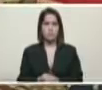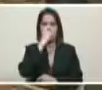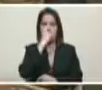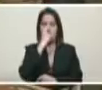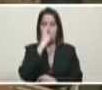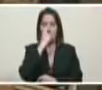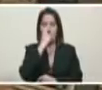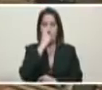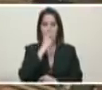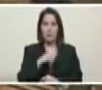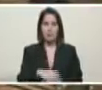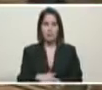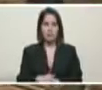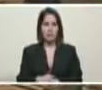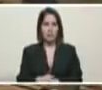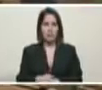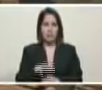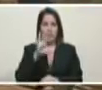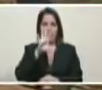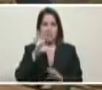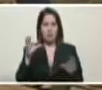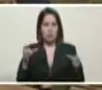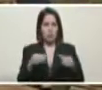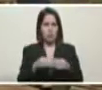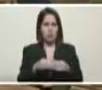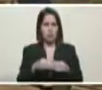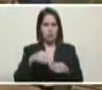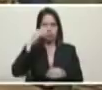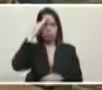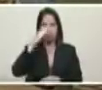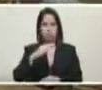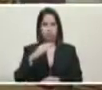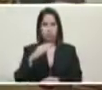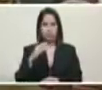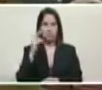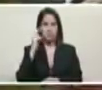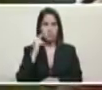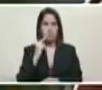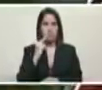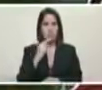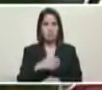Plaza de la Quinta Compañía del Cuartel General de la Guardia Nacional Bolivariana.